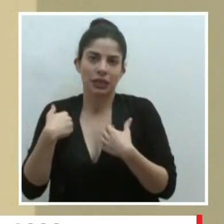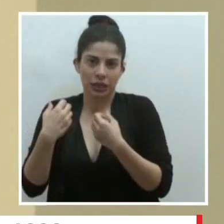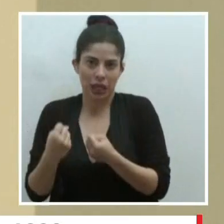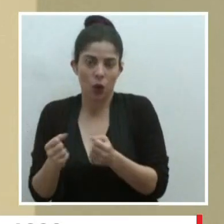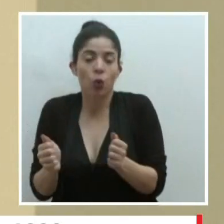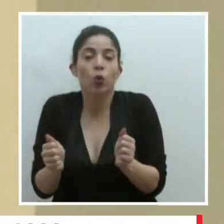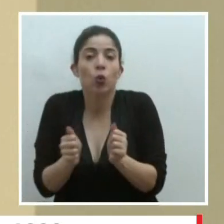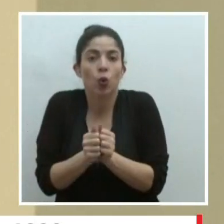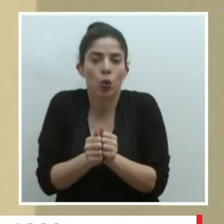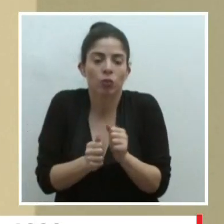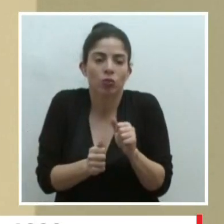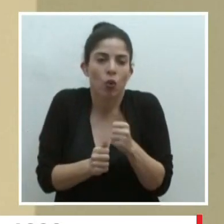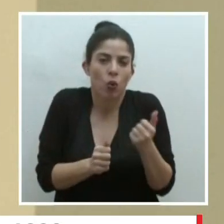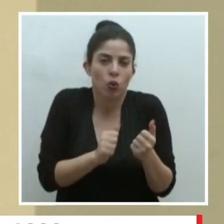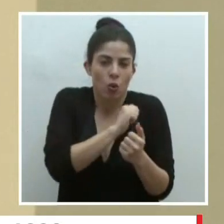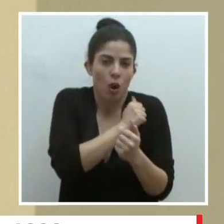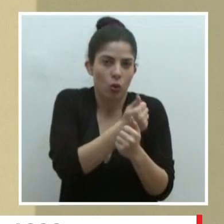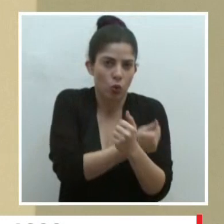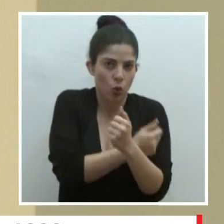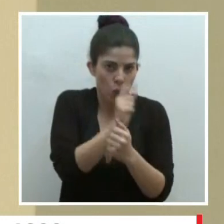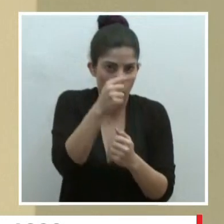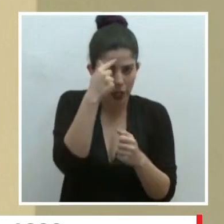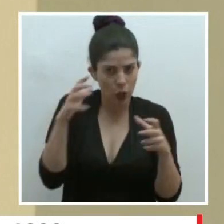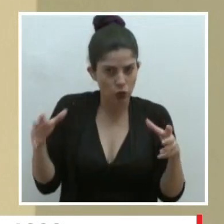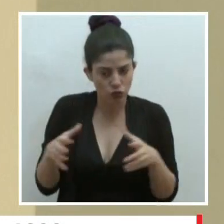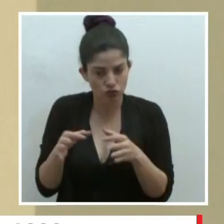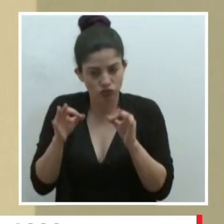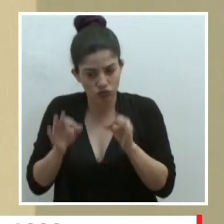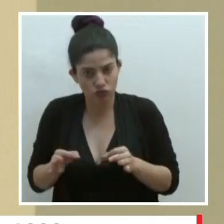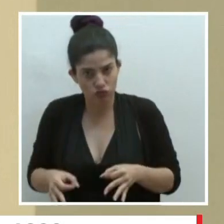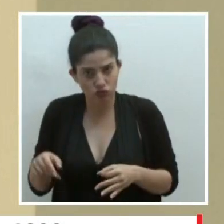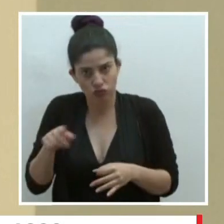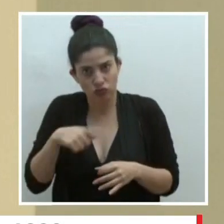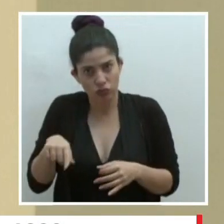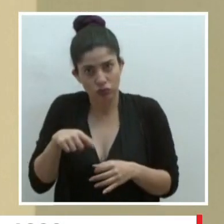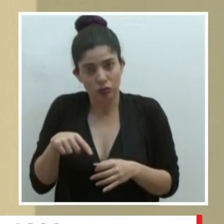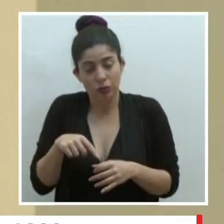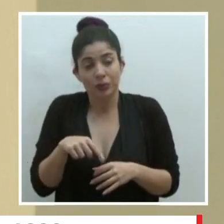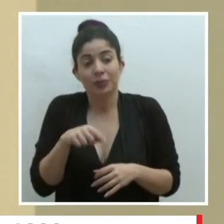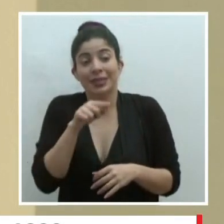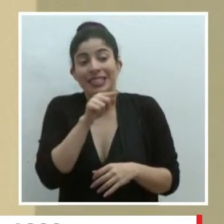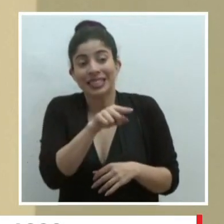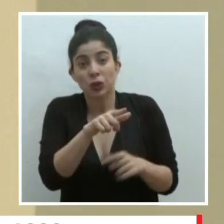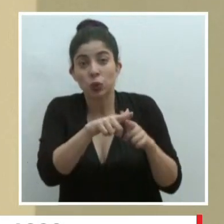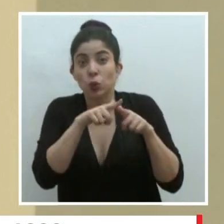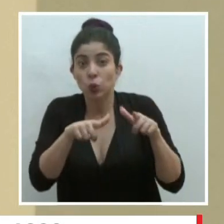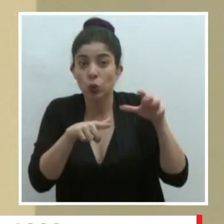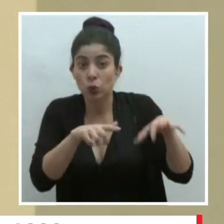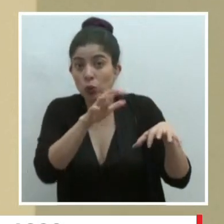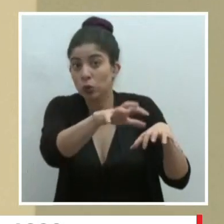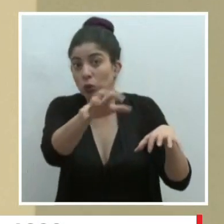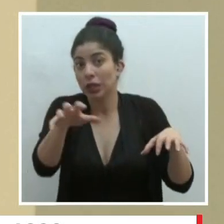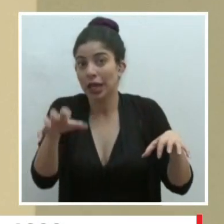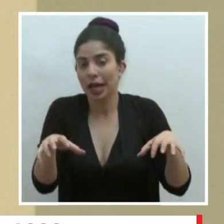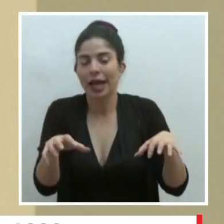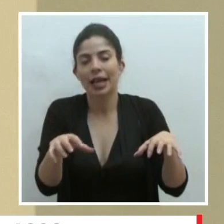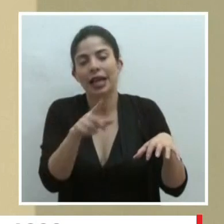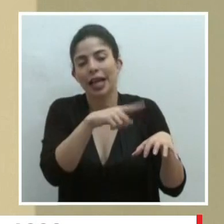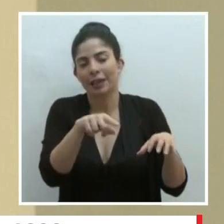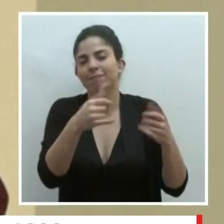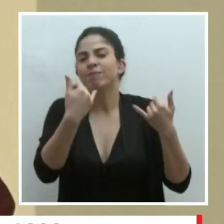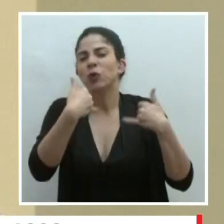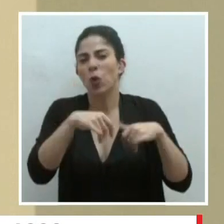conjunto con otras autoridades de gobierno, en las cuales en esos cantones no se estaría